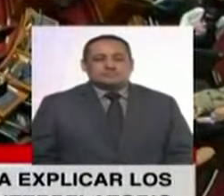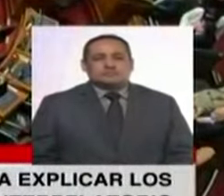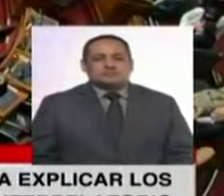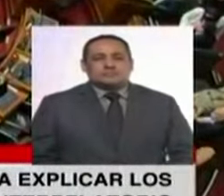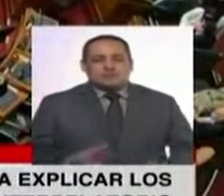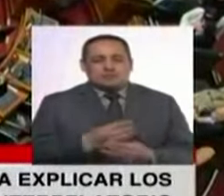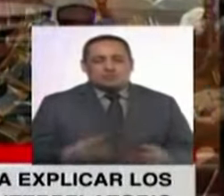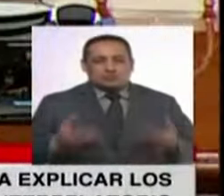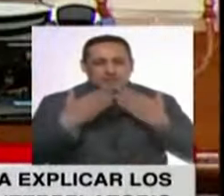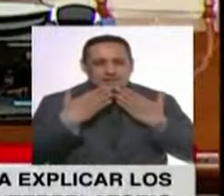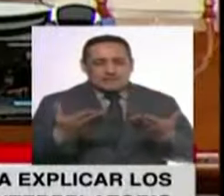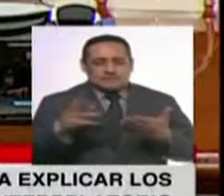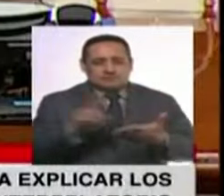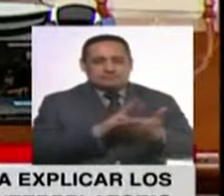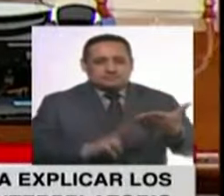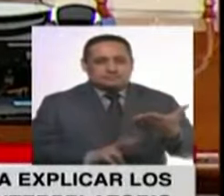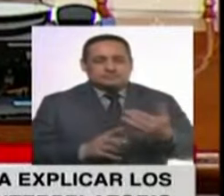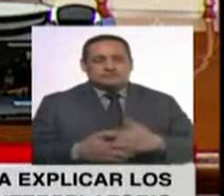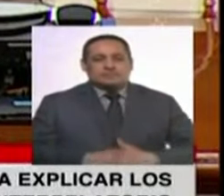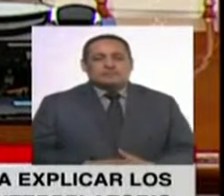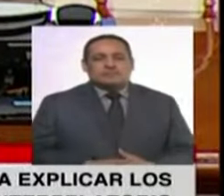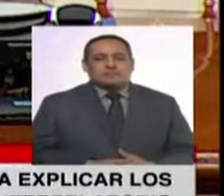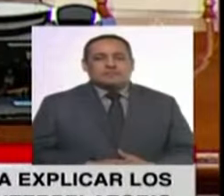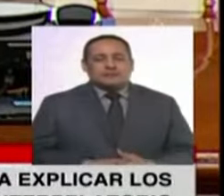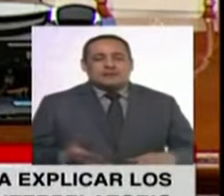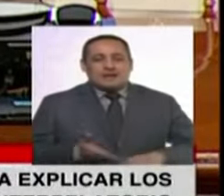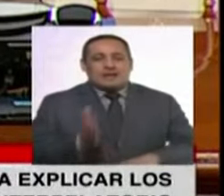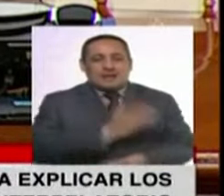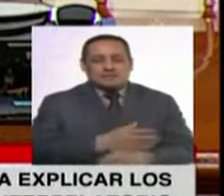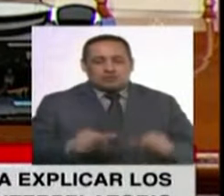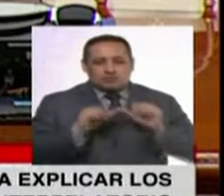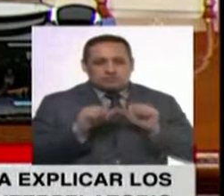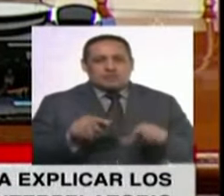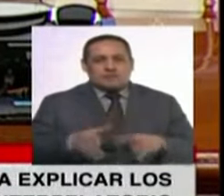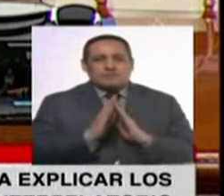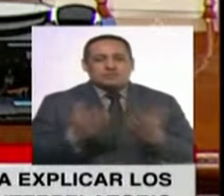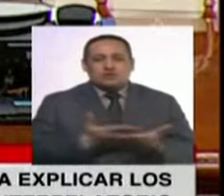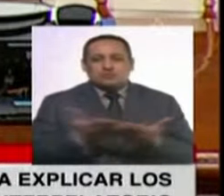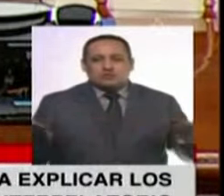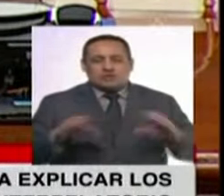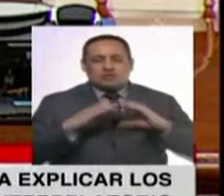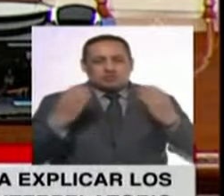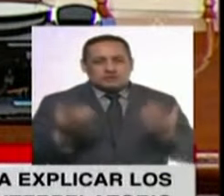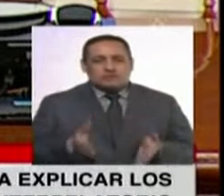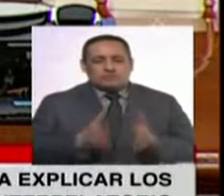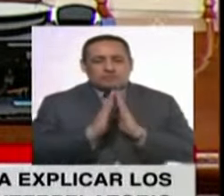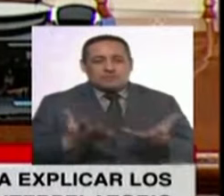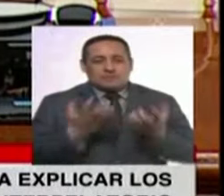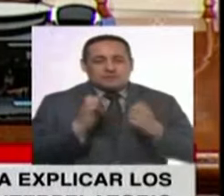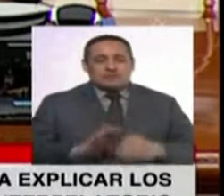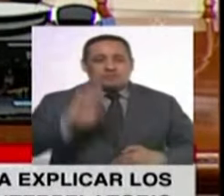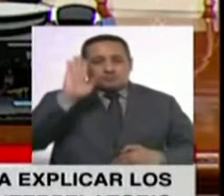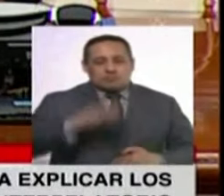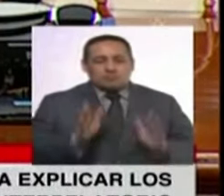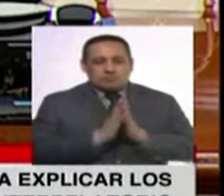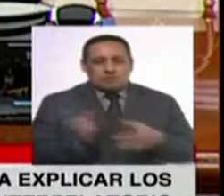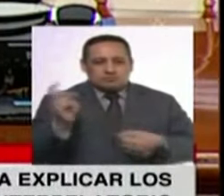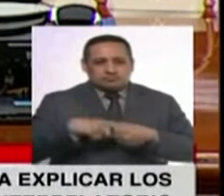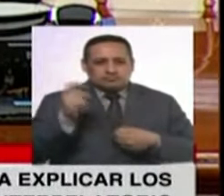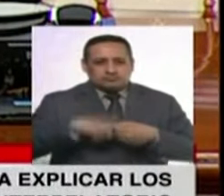gracias señor relator antes de continuar pido a los señores congresistas que deseen intervenir se vayan